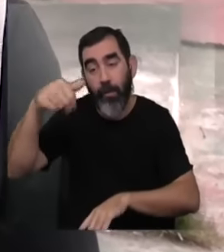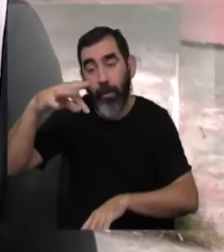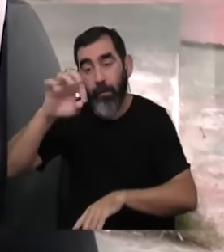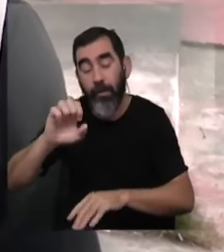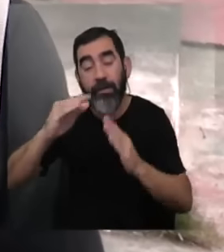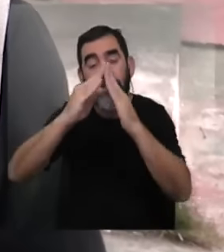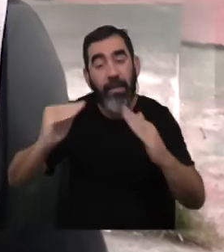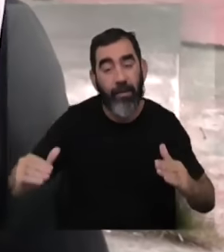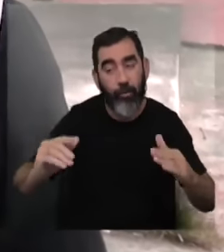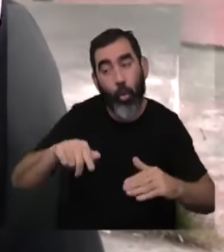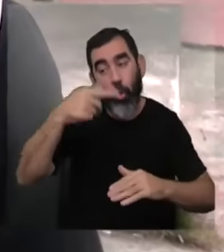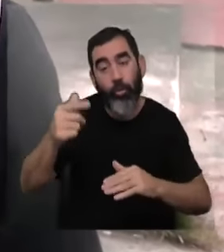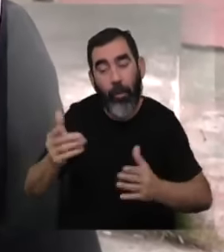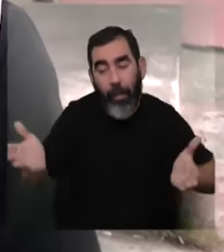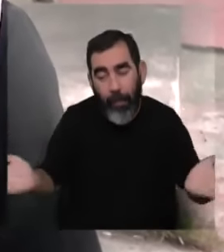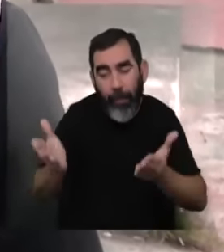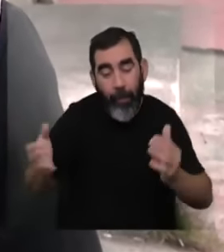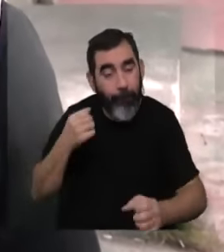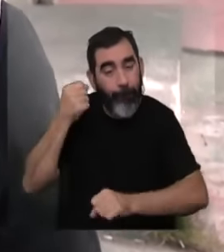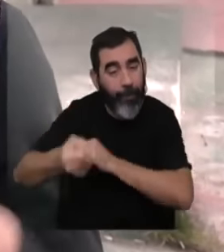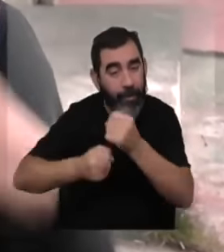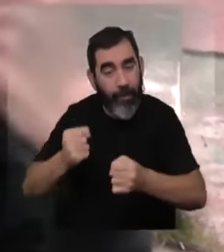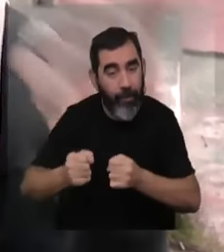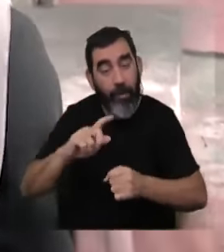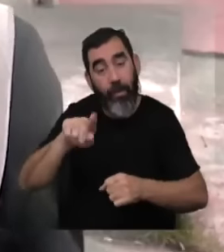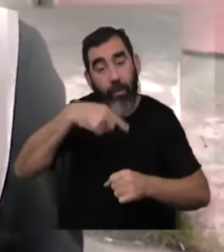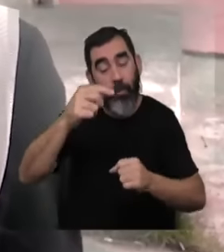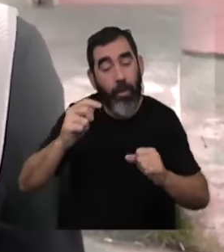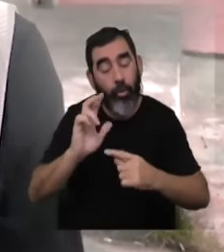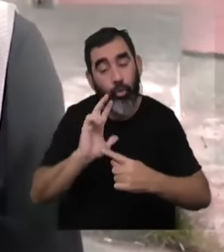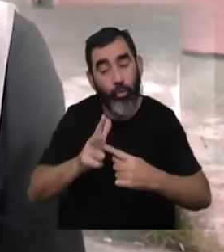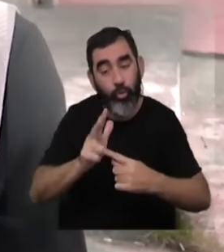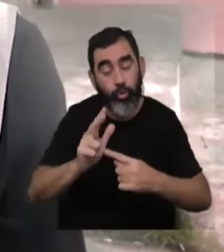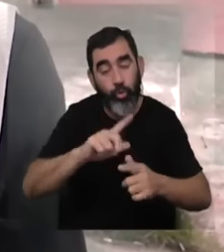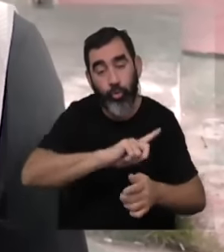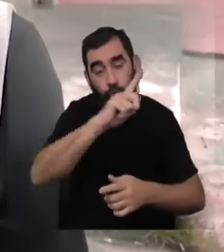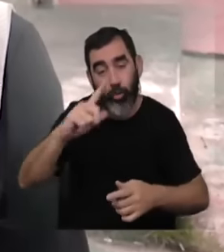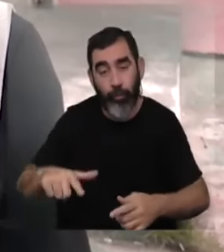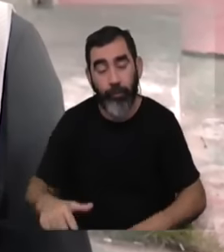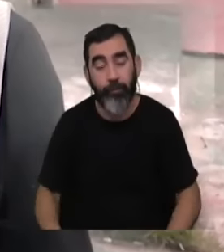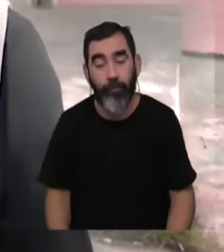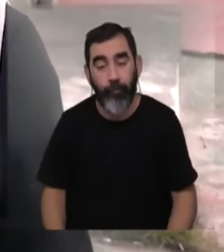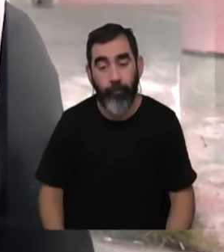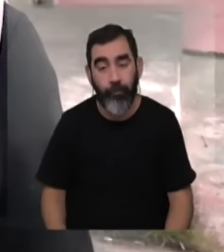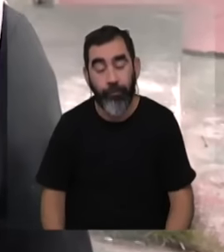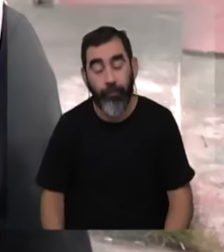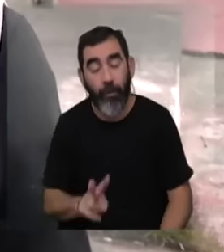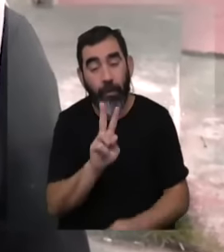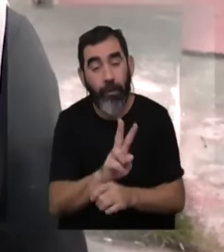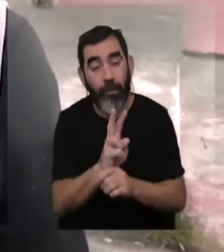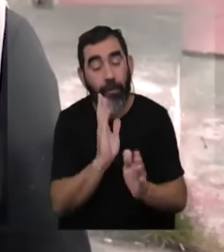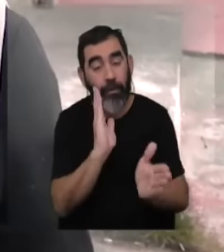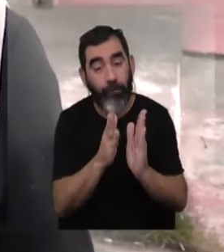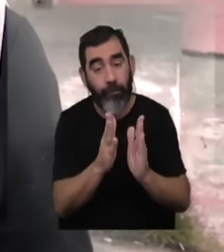Cerrito quien incitó a pelear por sociales que luego se trasladaron al nuevo centro shopping con la banda del Chepe la defensa de Dante